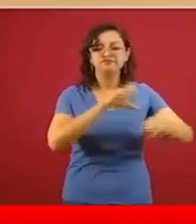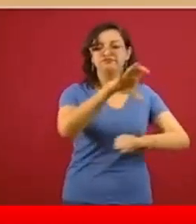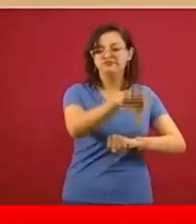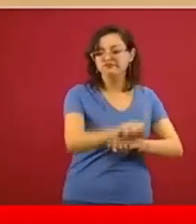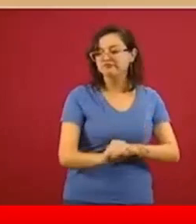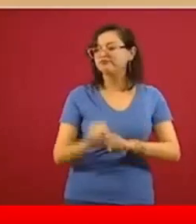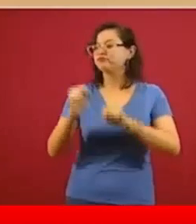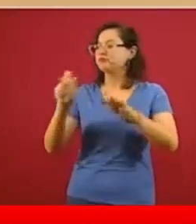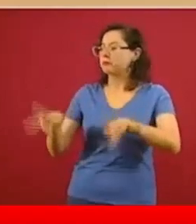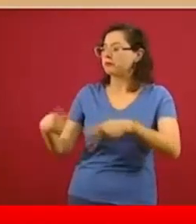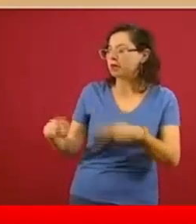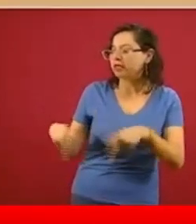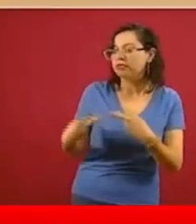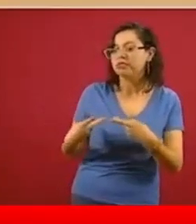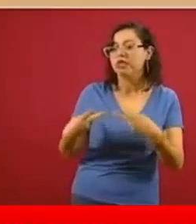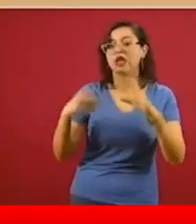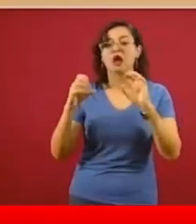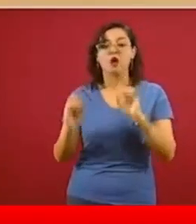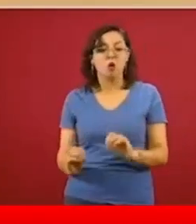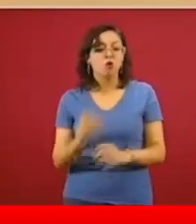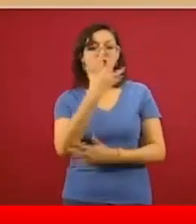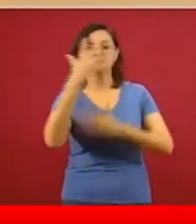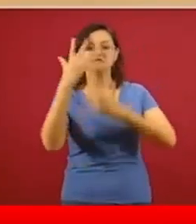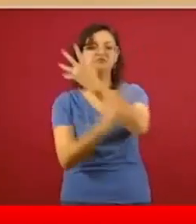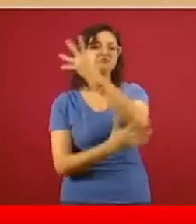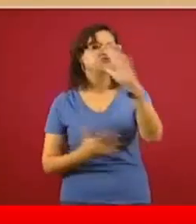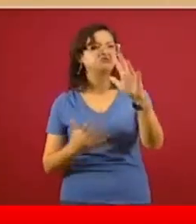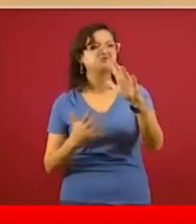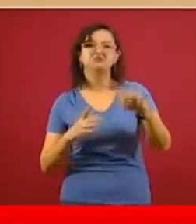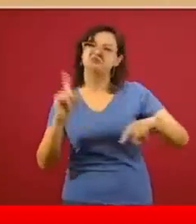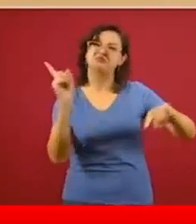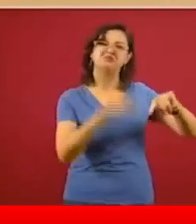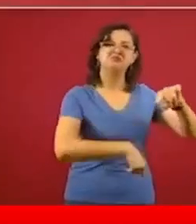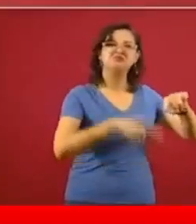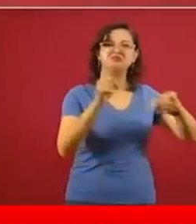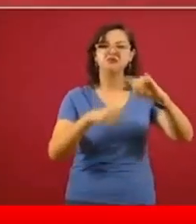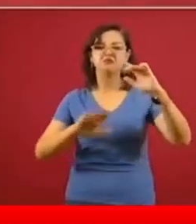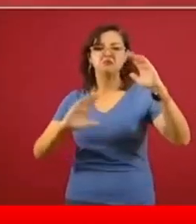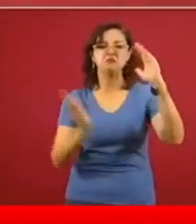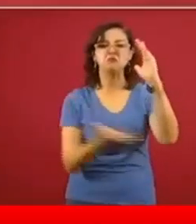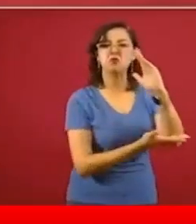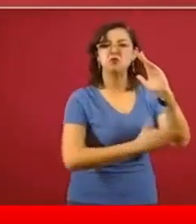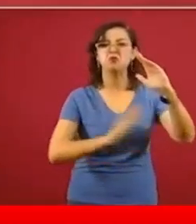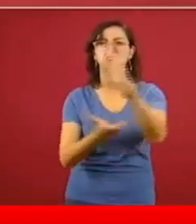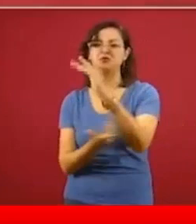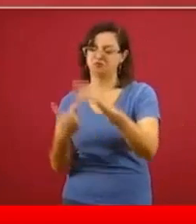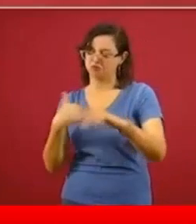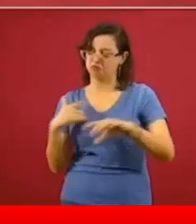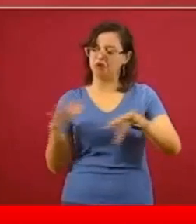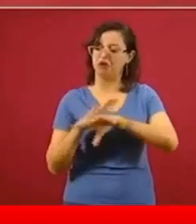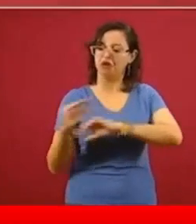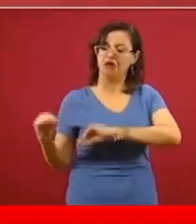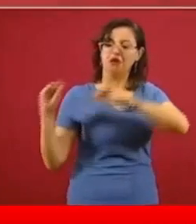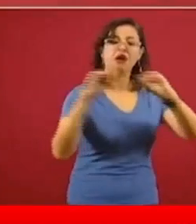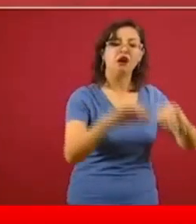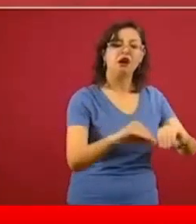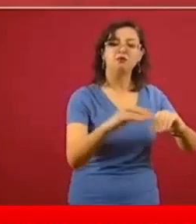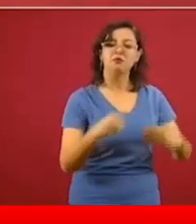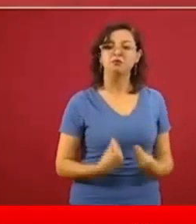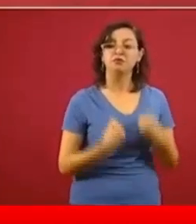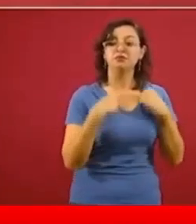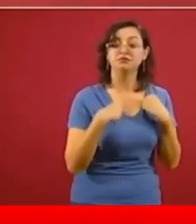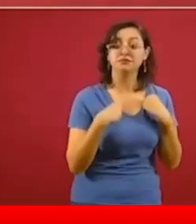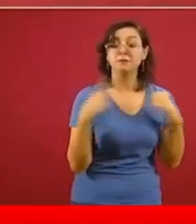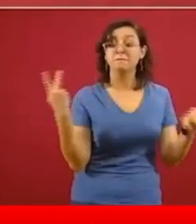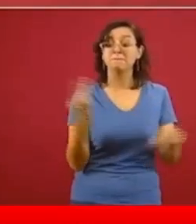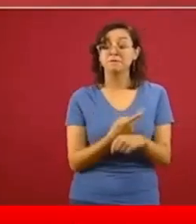invadimos el territorio de los animales empezamos a invadir la selva o talar los bosques y empezar a habitar ahí y eso hace que estos virus